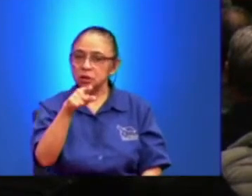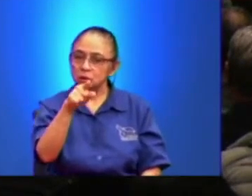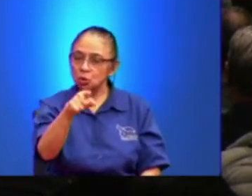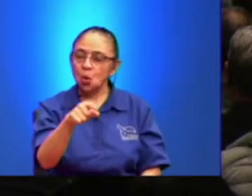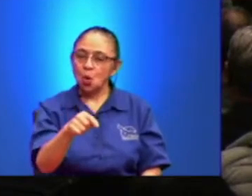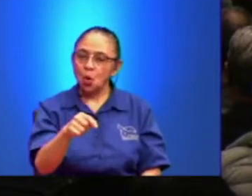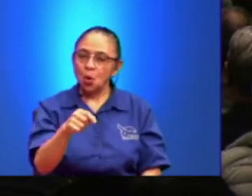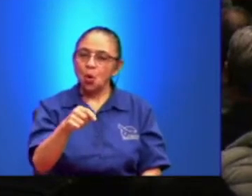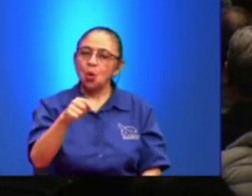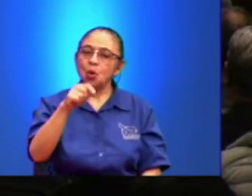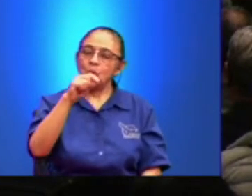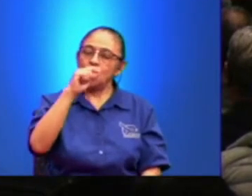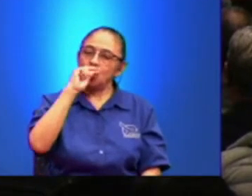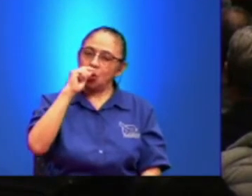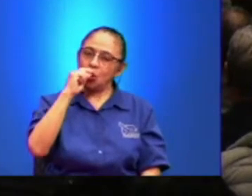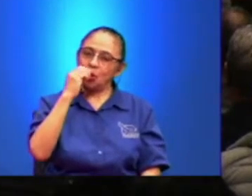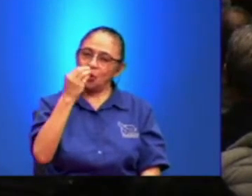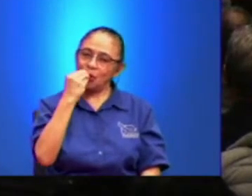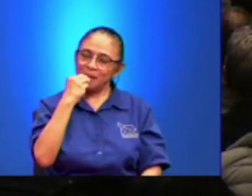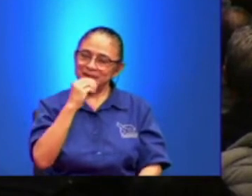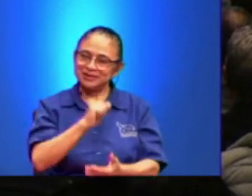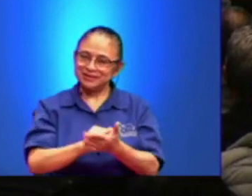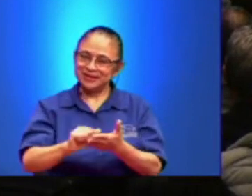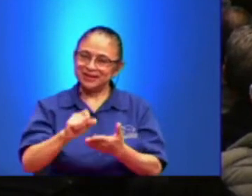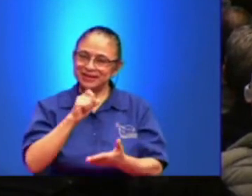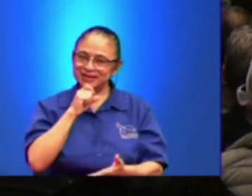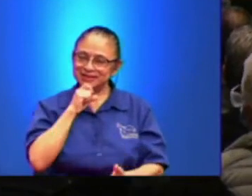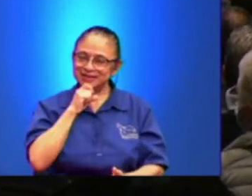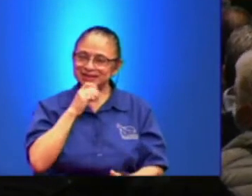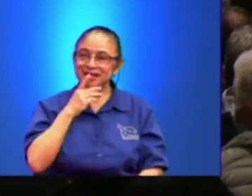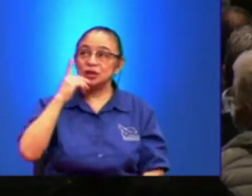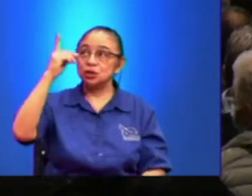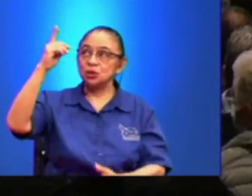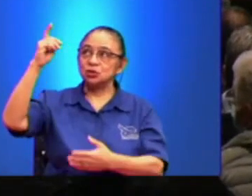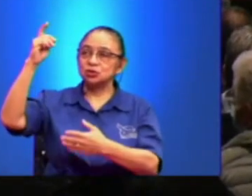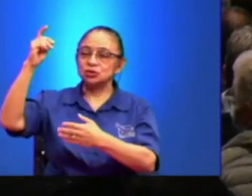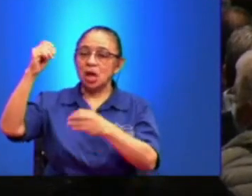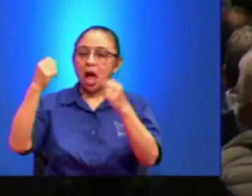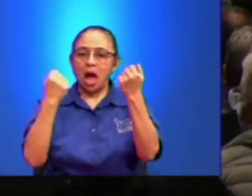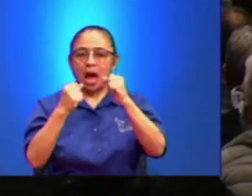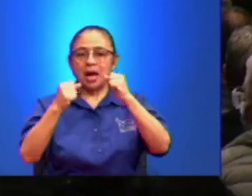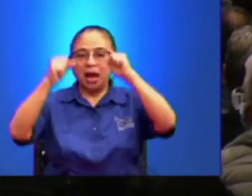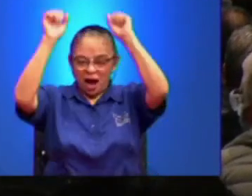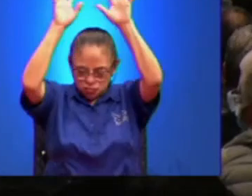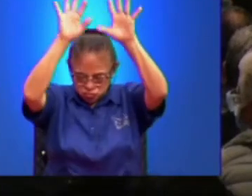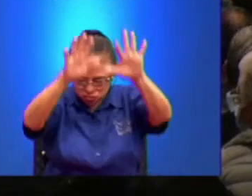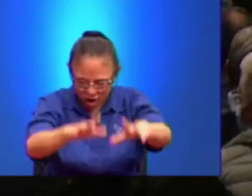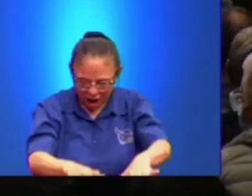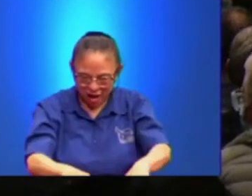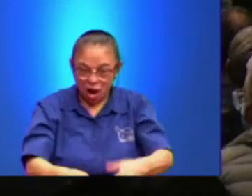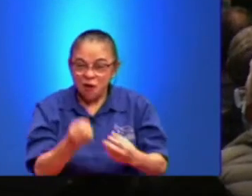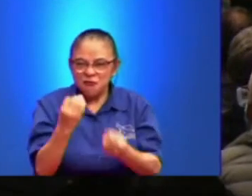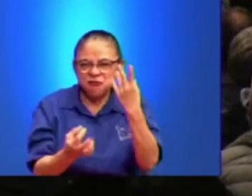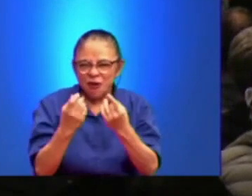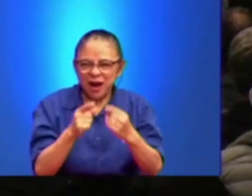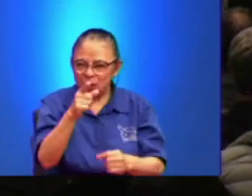a caer fuego a tus enemigos aquí si te traiga me traeré más santas en armas